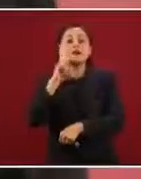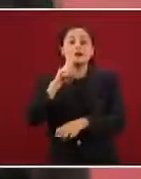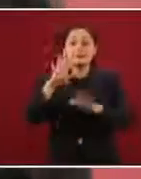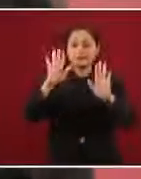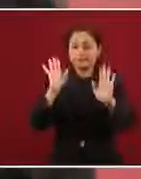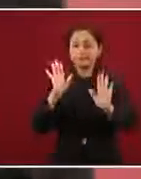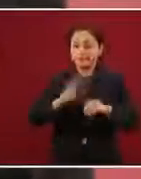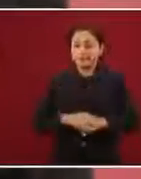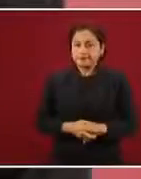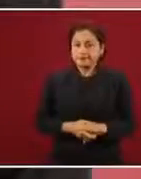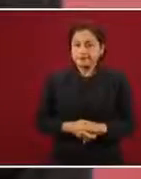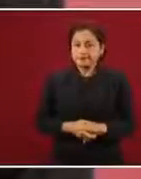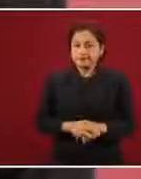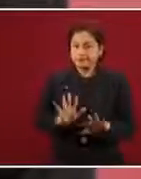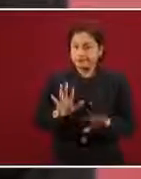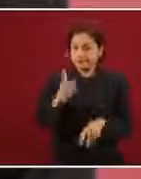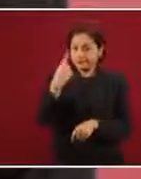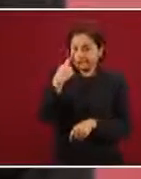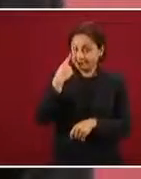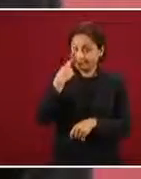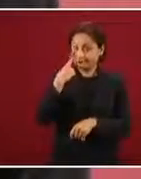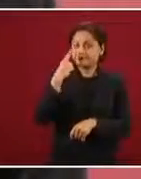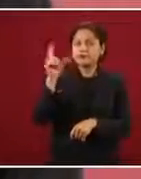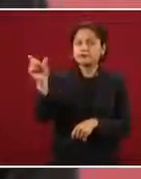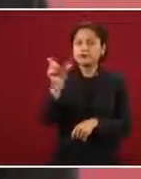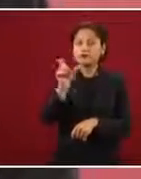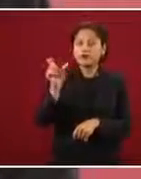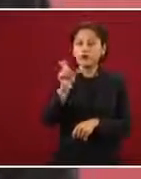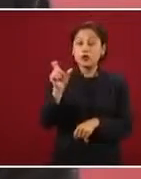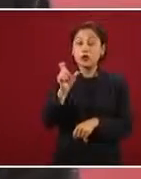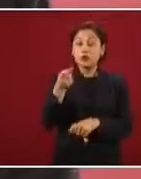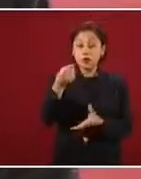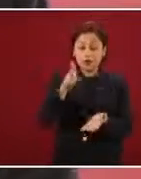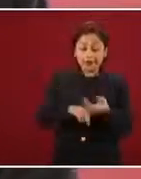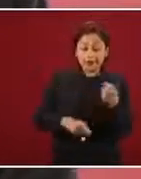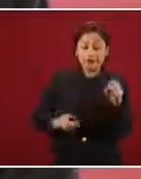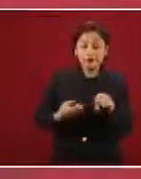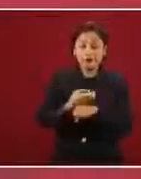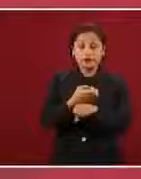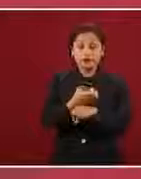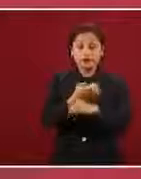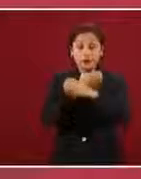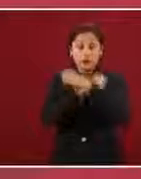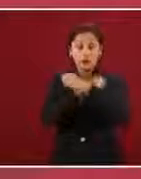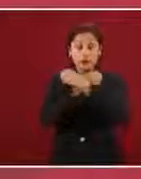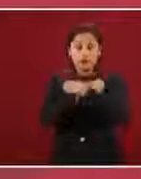entre menos posibilidad hubo para el estudio, porque